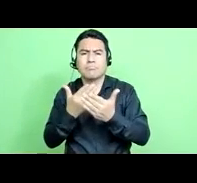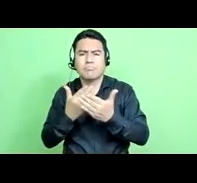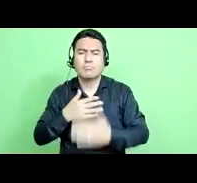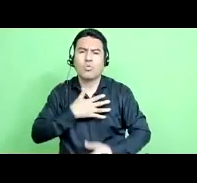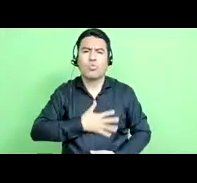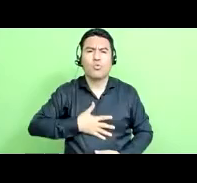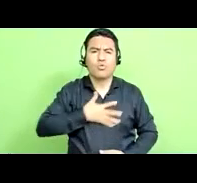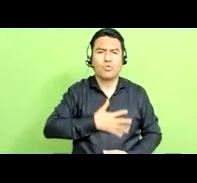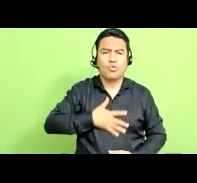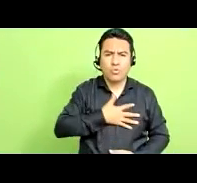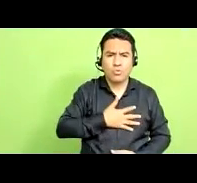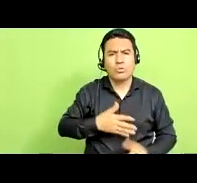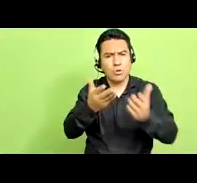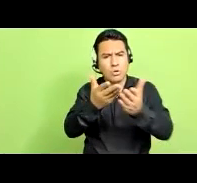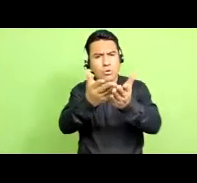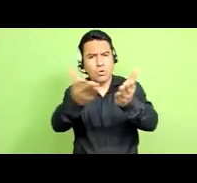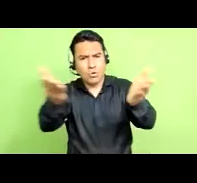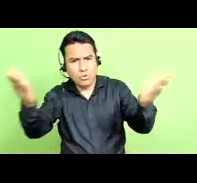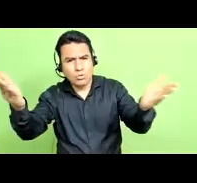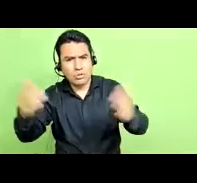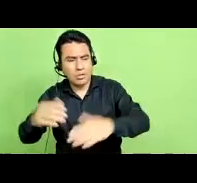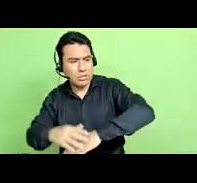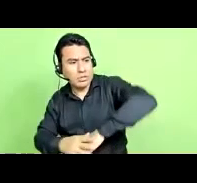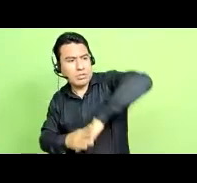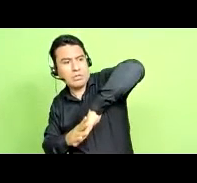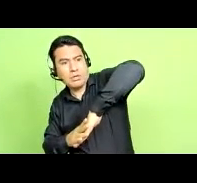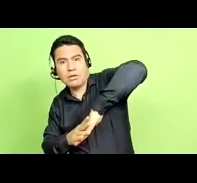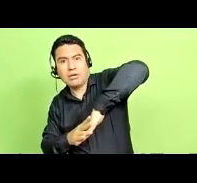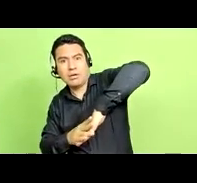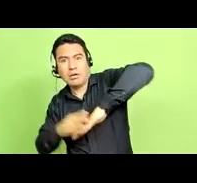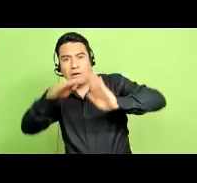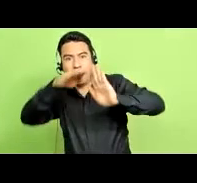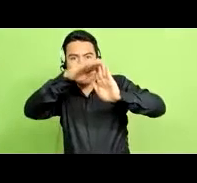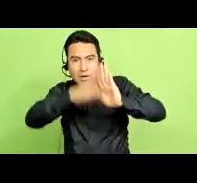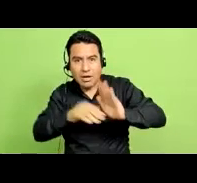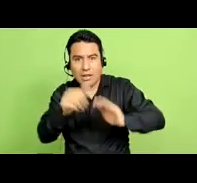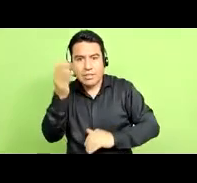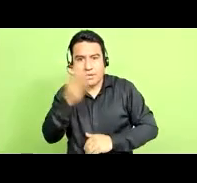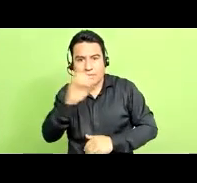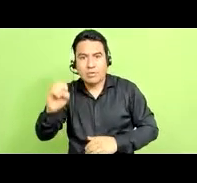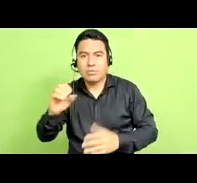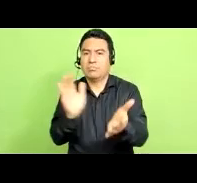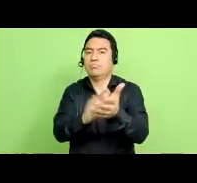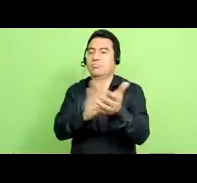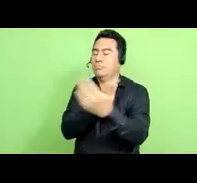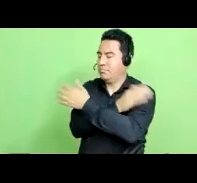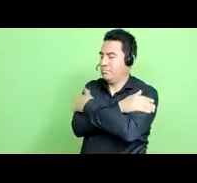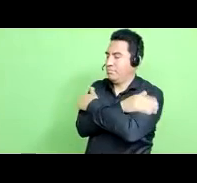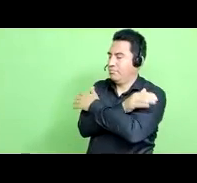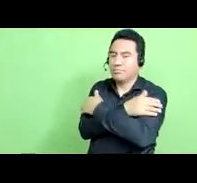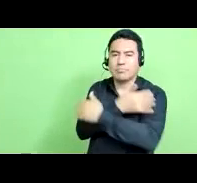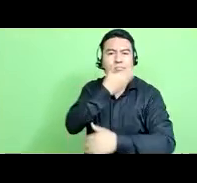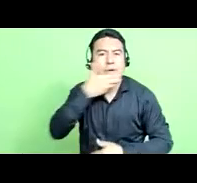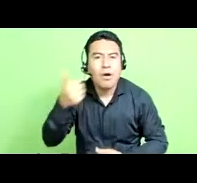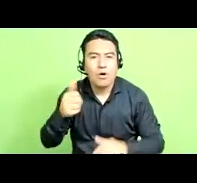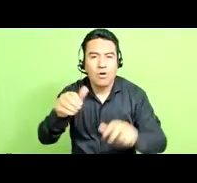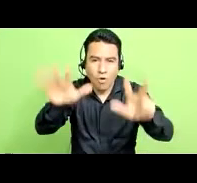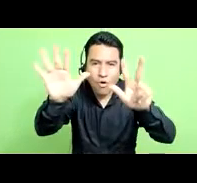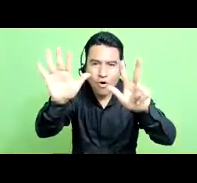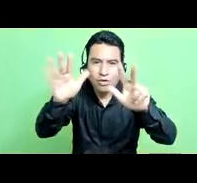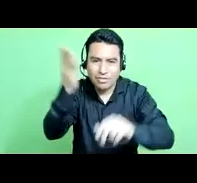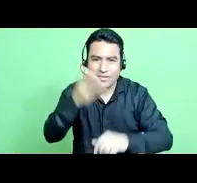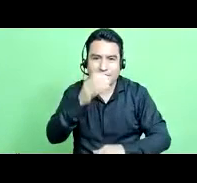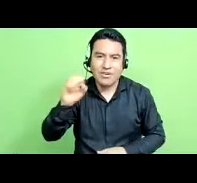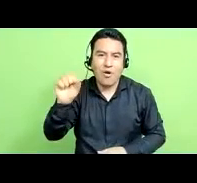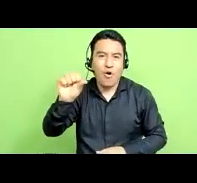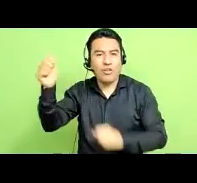que haya bajado la pendiente del el 100% debería ser al 8 como en otro país